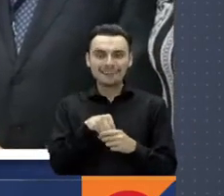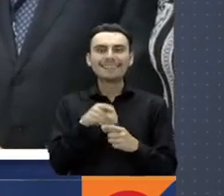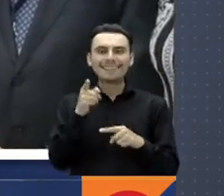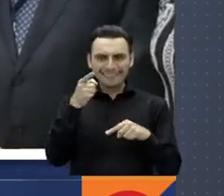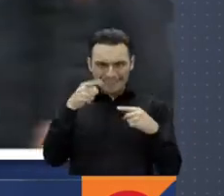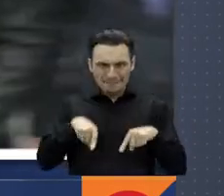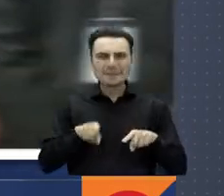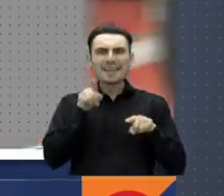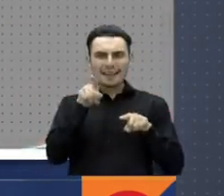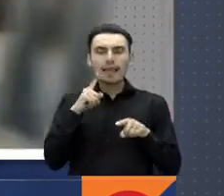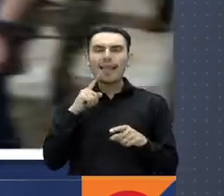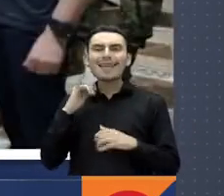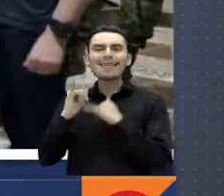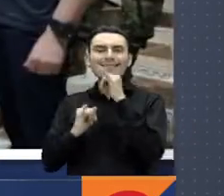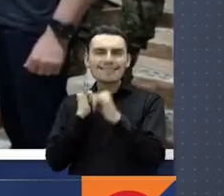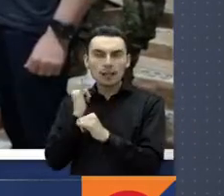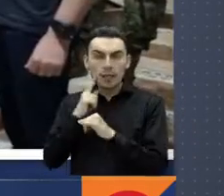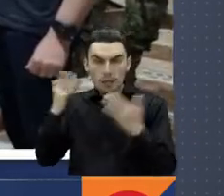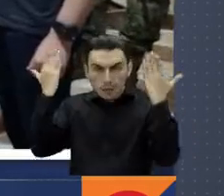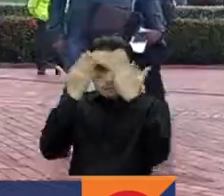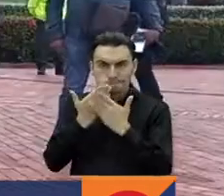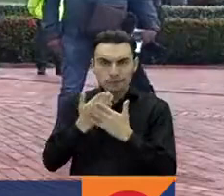mafias internacionales